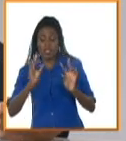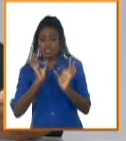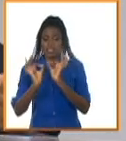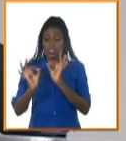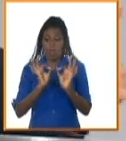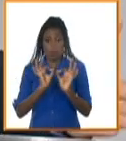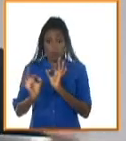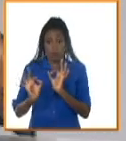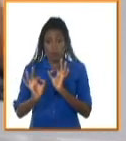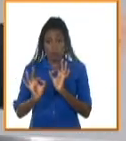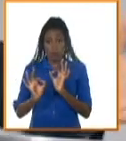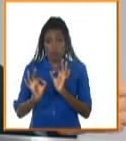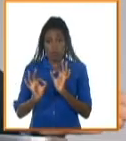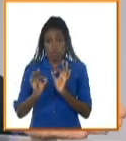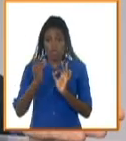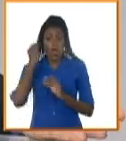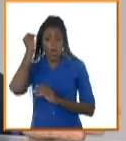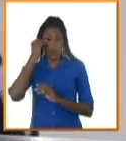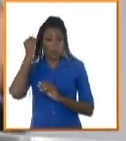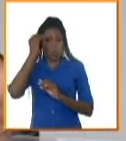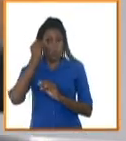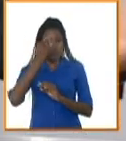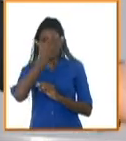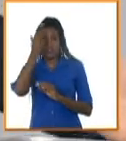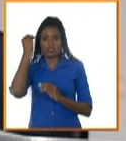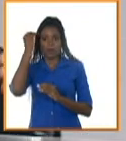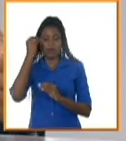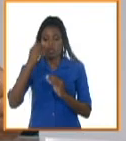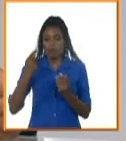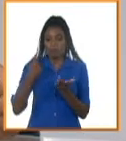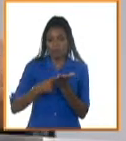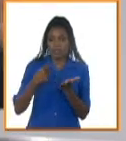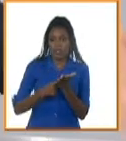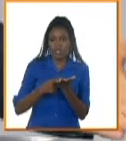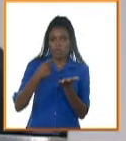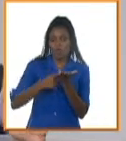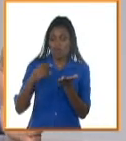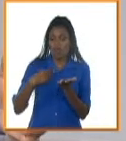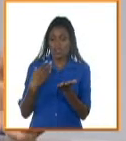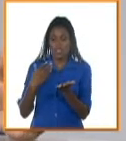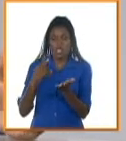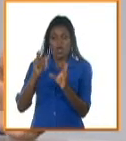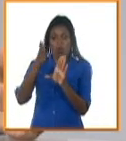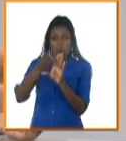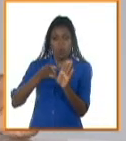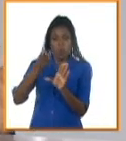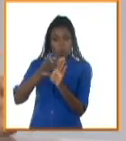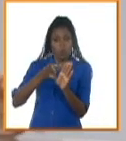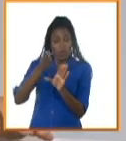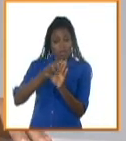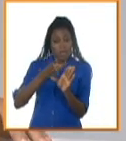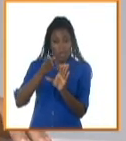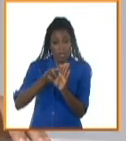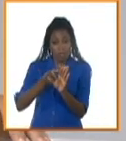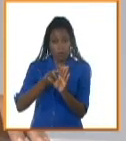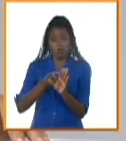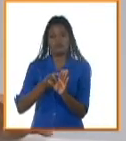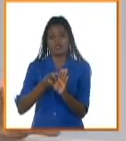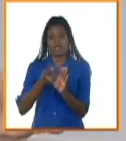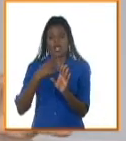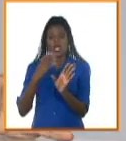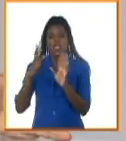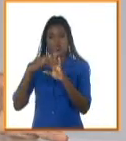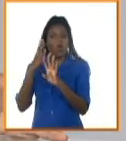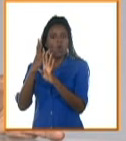que lo libera de preocupaciones que no tiene que andar con efectivo que no tiene que ir un cajero extraerlo o a un banco hacer una cola eso es importante